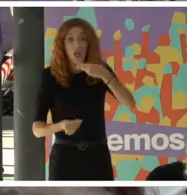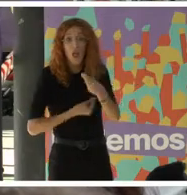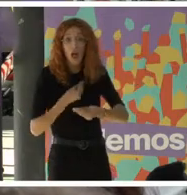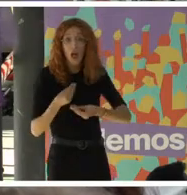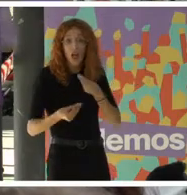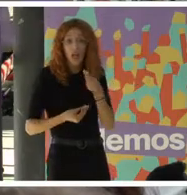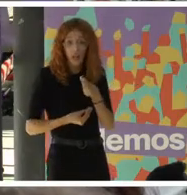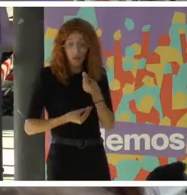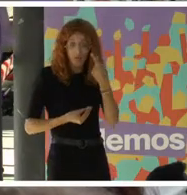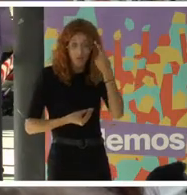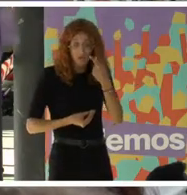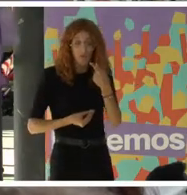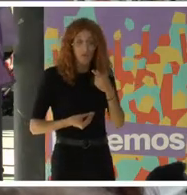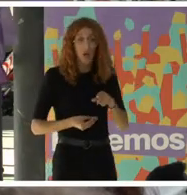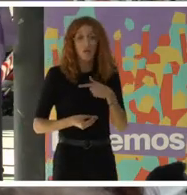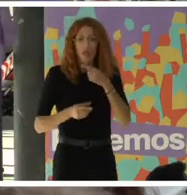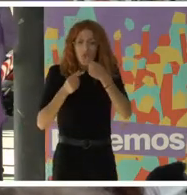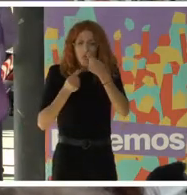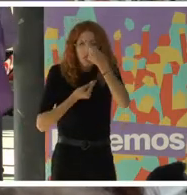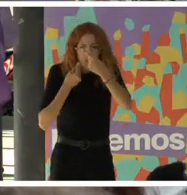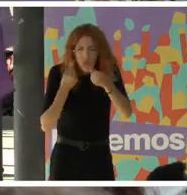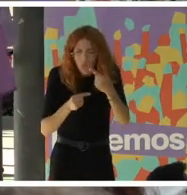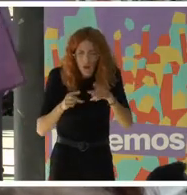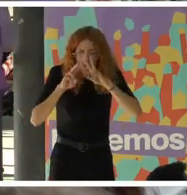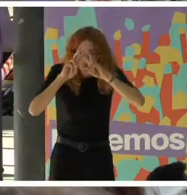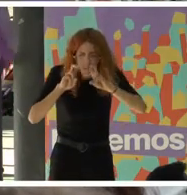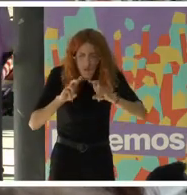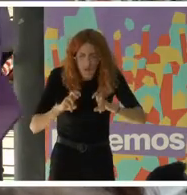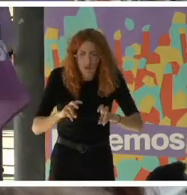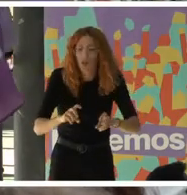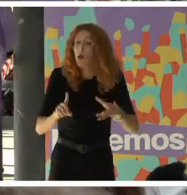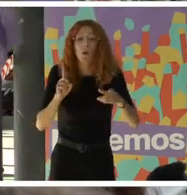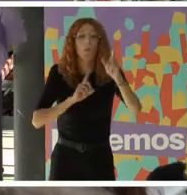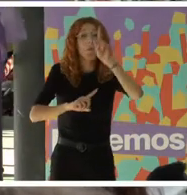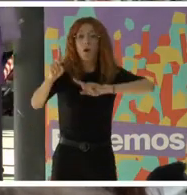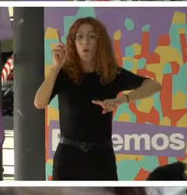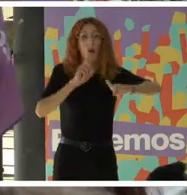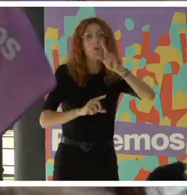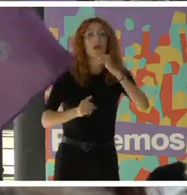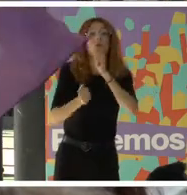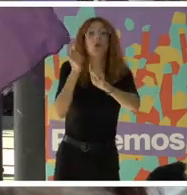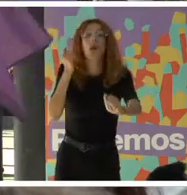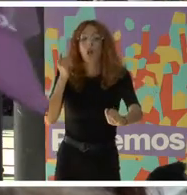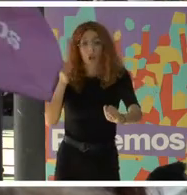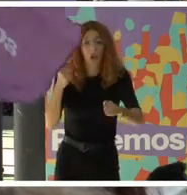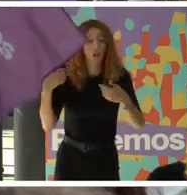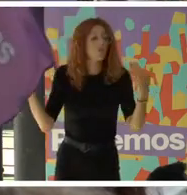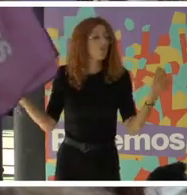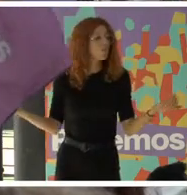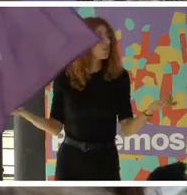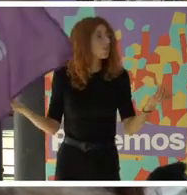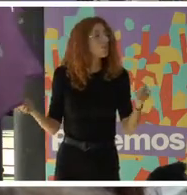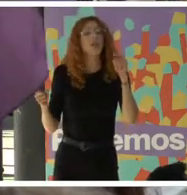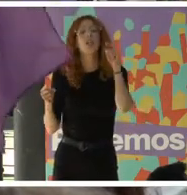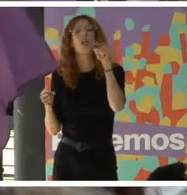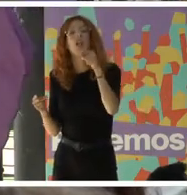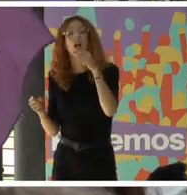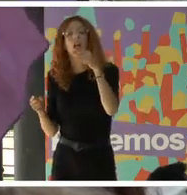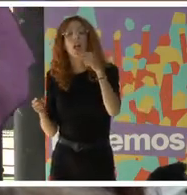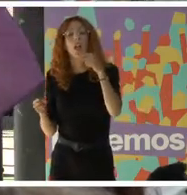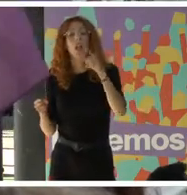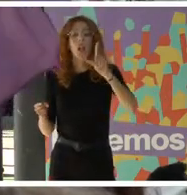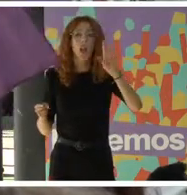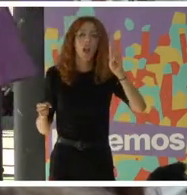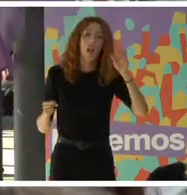con acierto, diagnostica correctamente cuáles son los grandes problemas que tiene la democracia española. Señala el